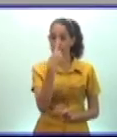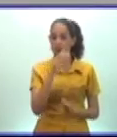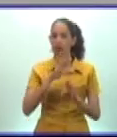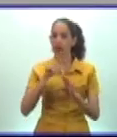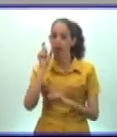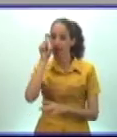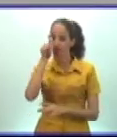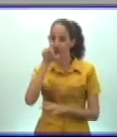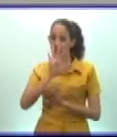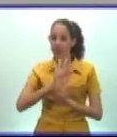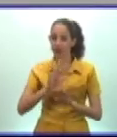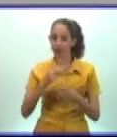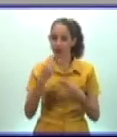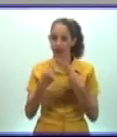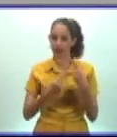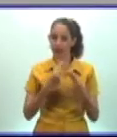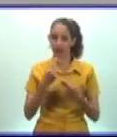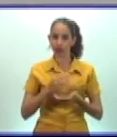2.